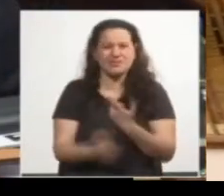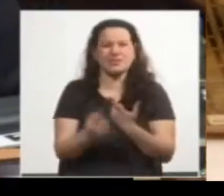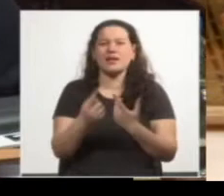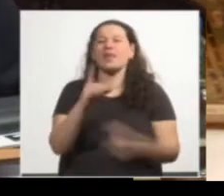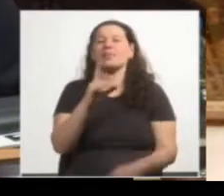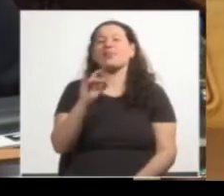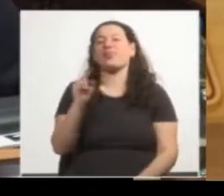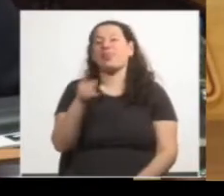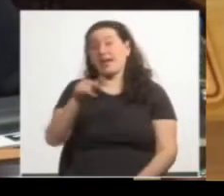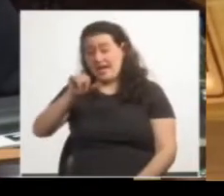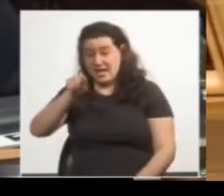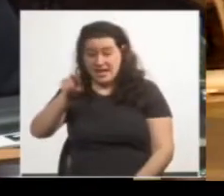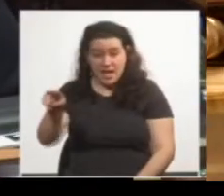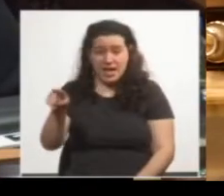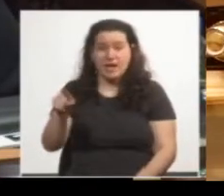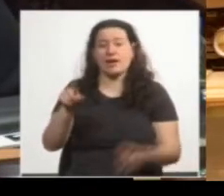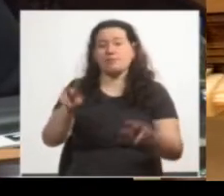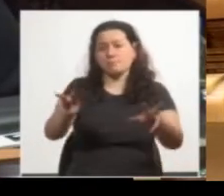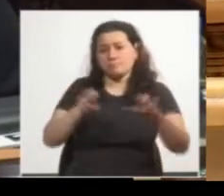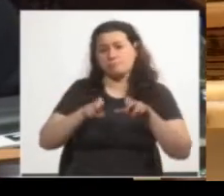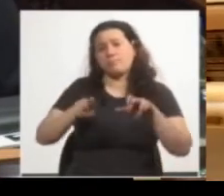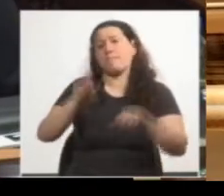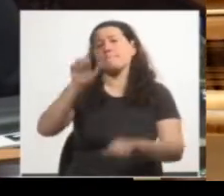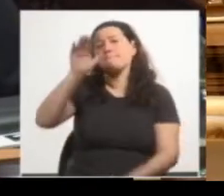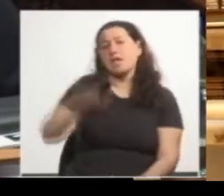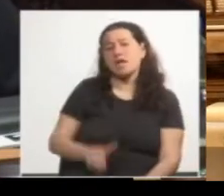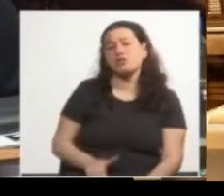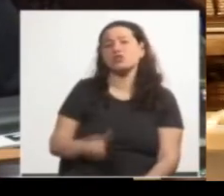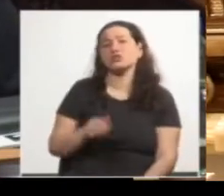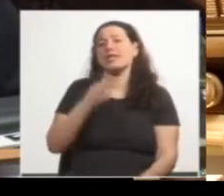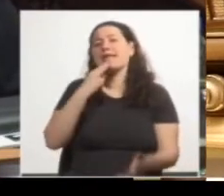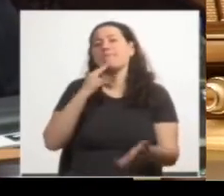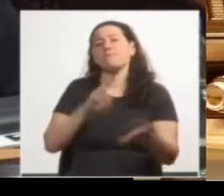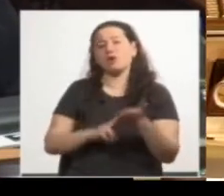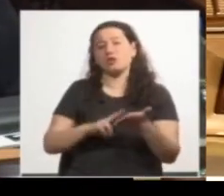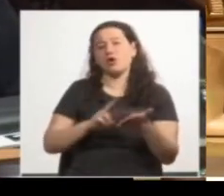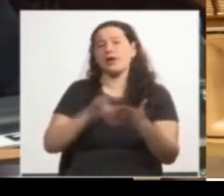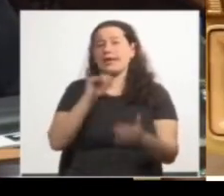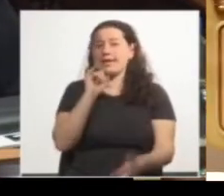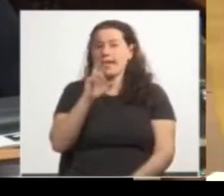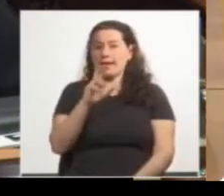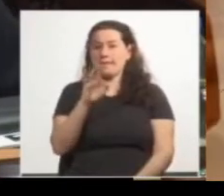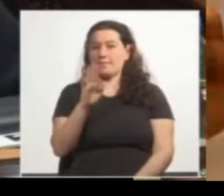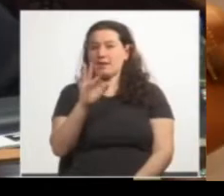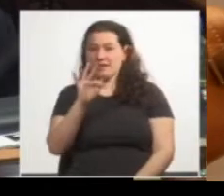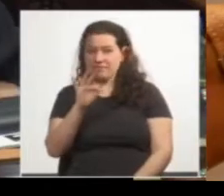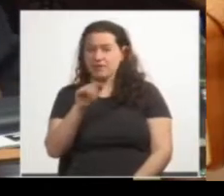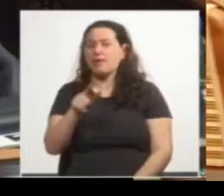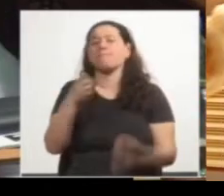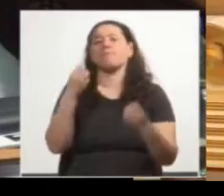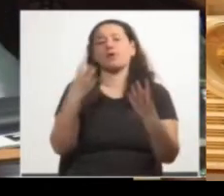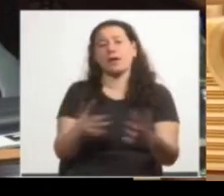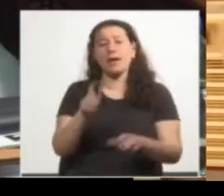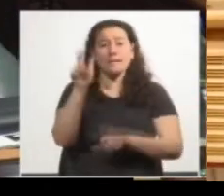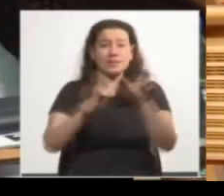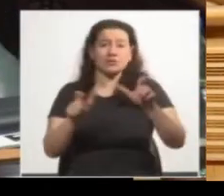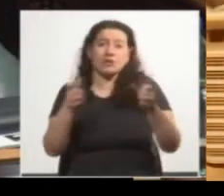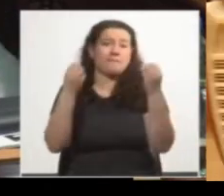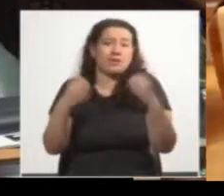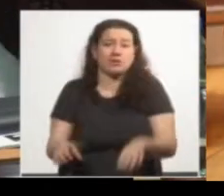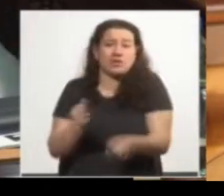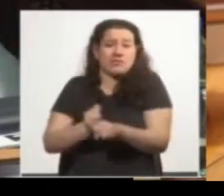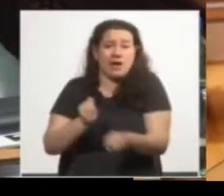dejé y que se ha se recaudó menos de el impuestos el irpf es por la sencilla razón que la gente perdió el